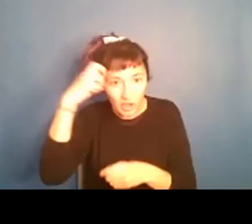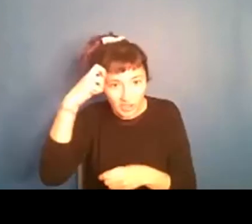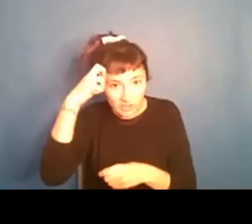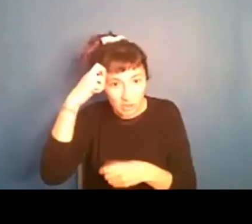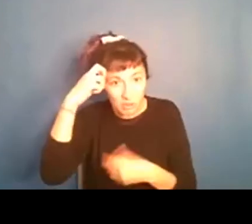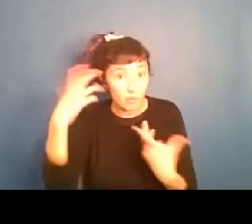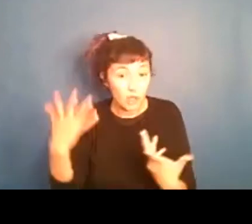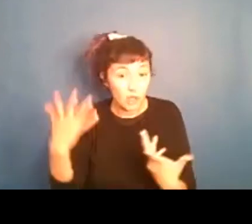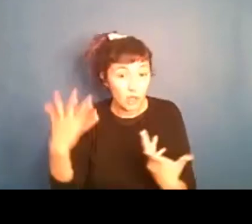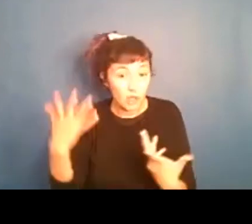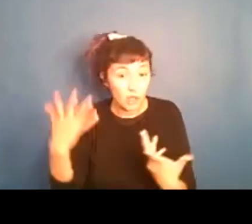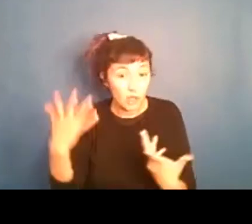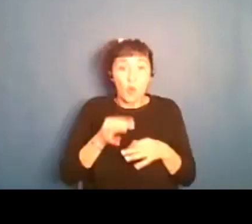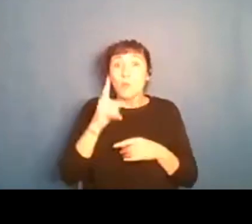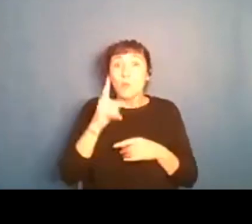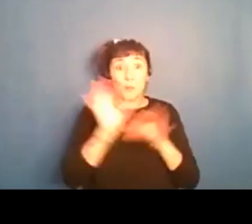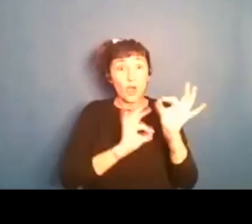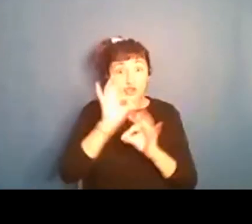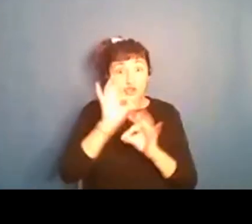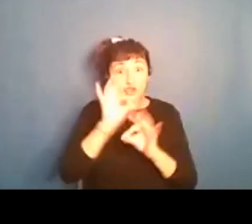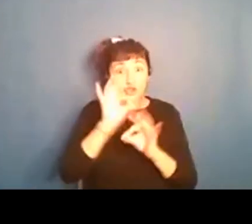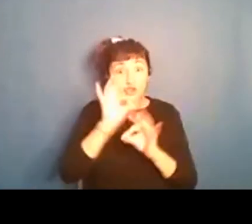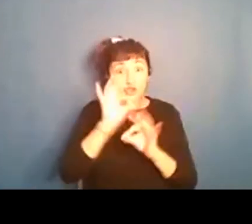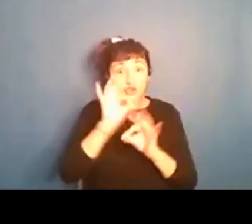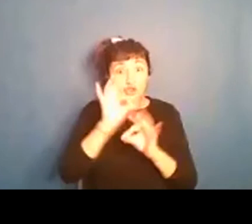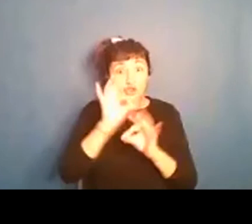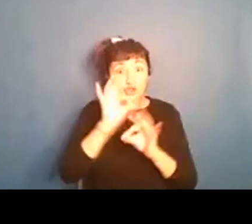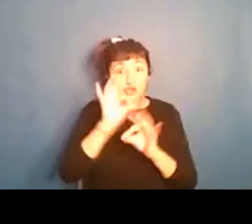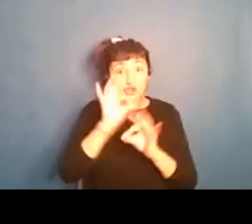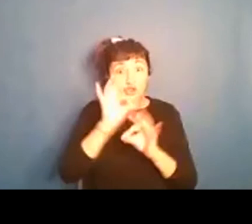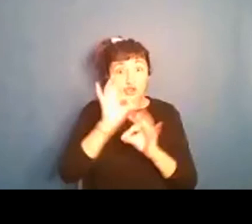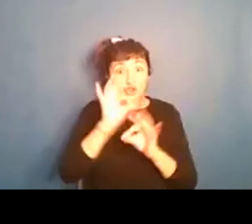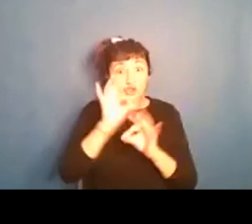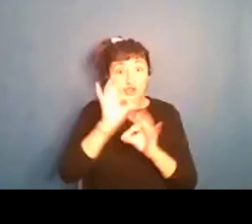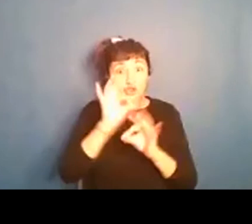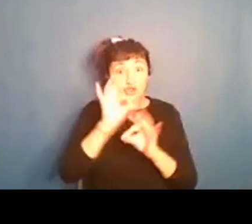proyecto, cuando ingresa dentro del Congreso, hay una